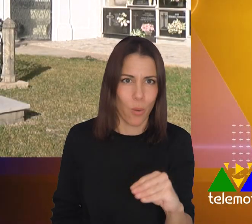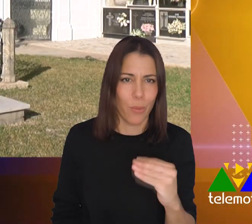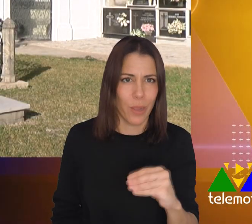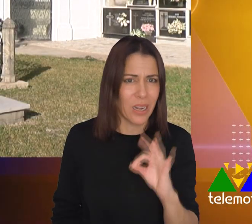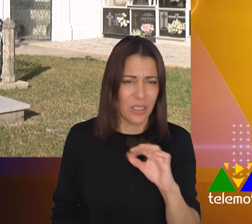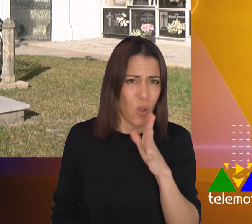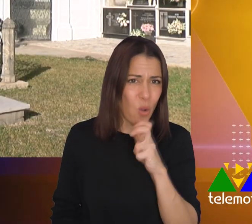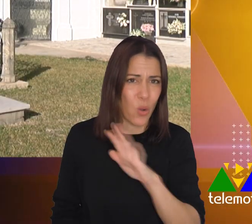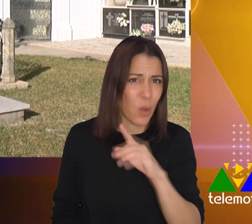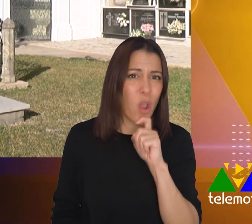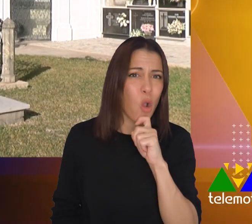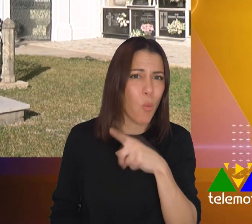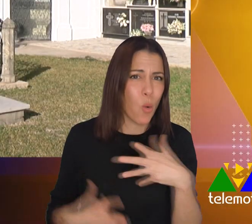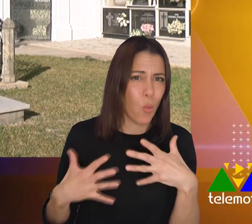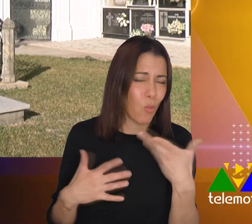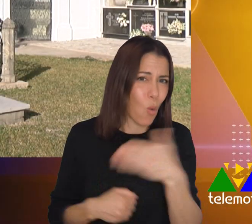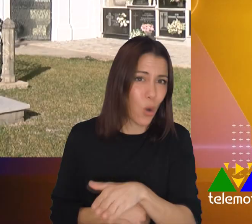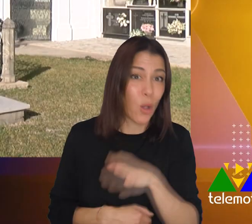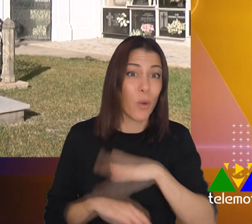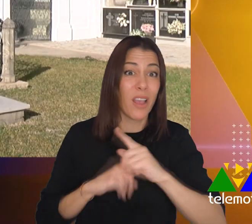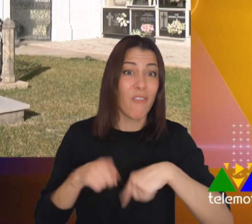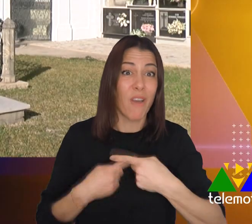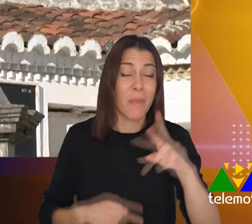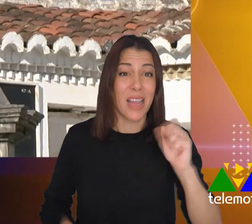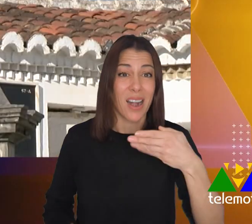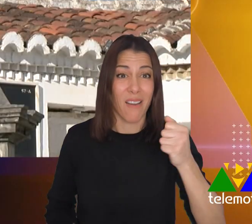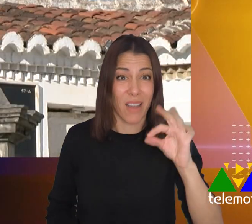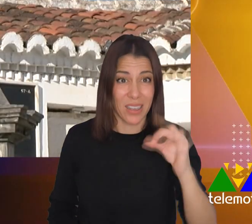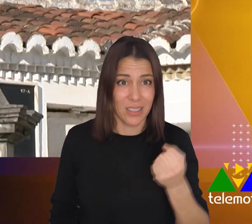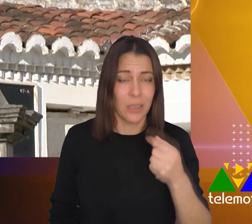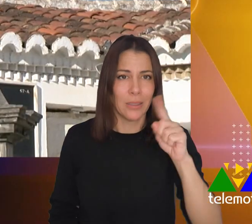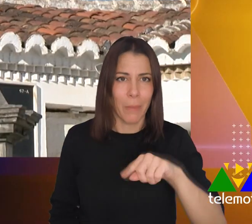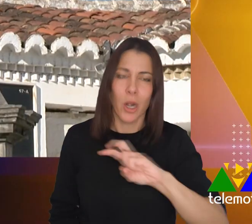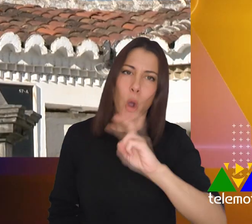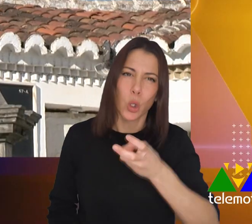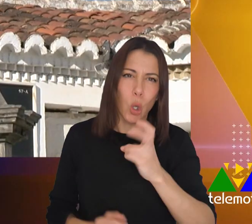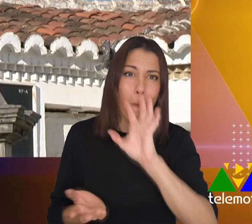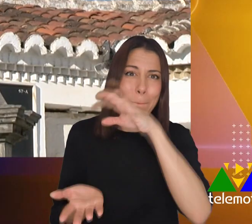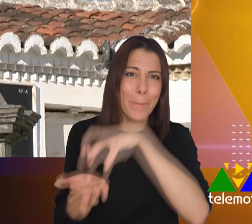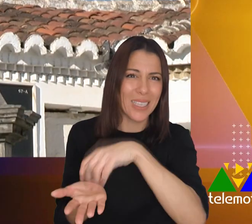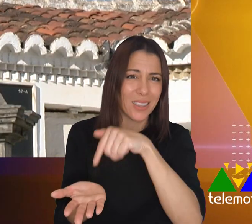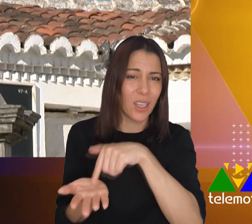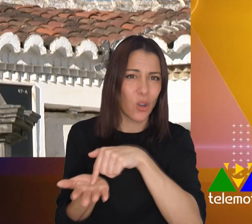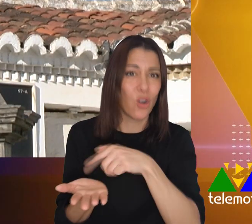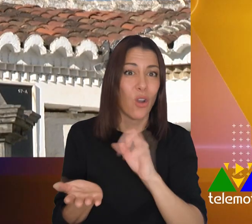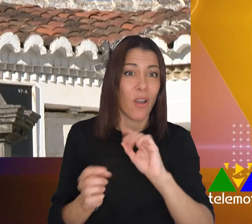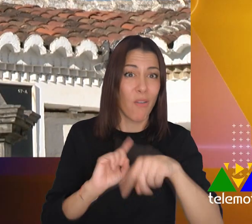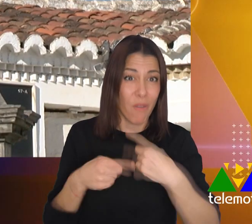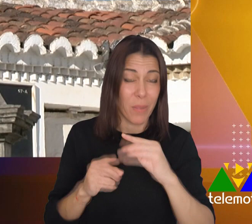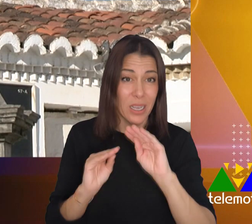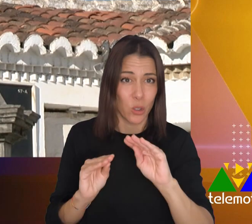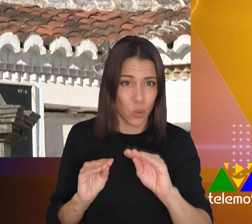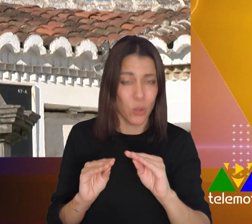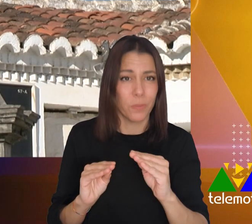trágico, ¿no? La familia Rabasa, allí está el otro panteón de la familia